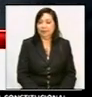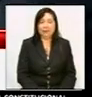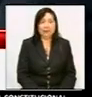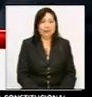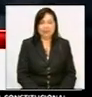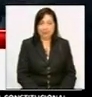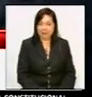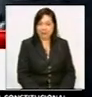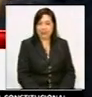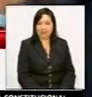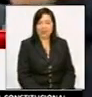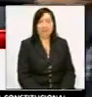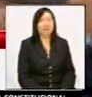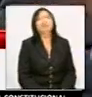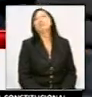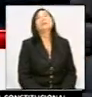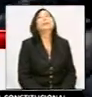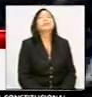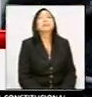consultas que quedo pendiente.